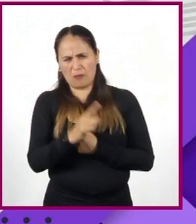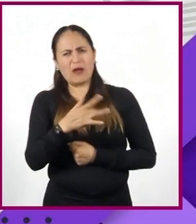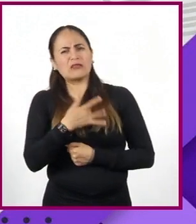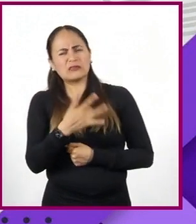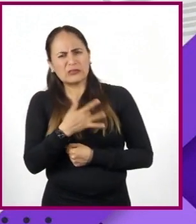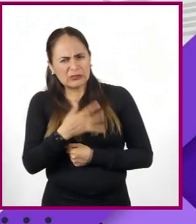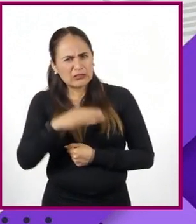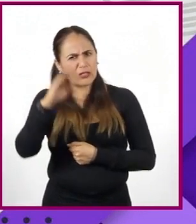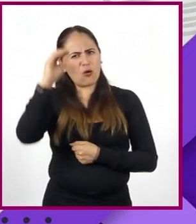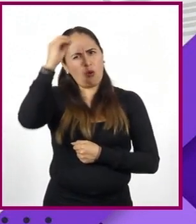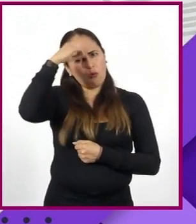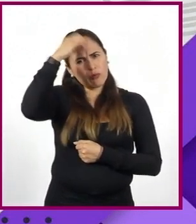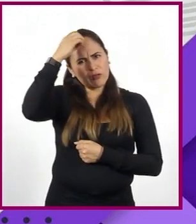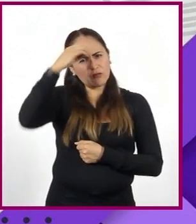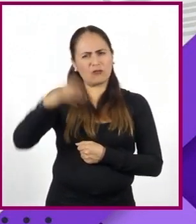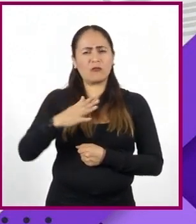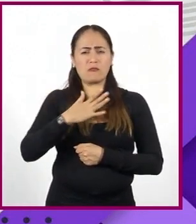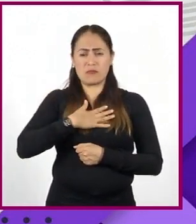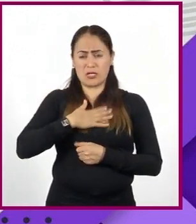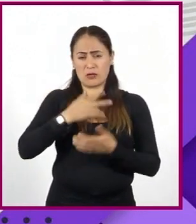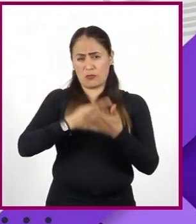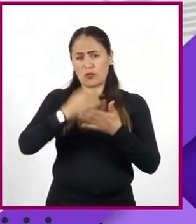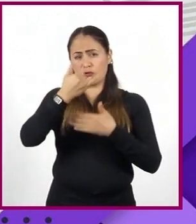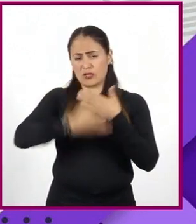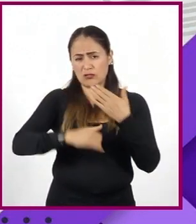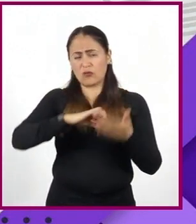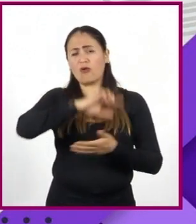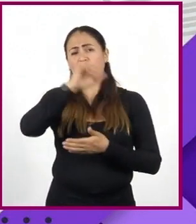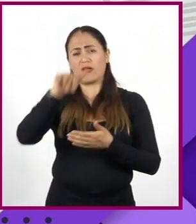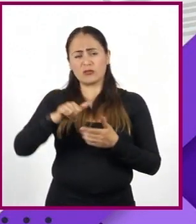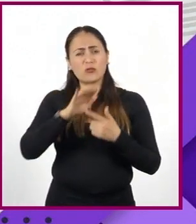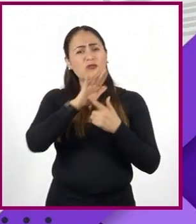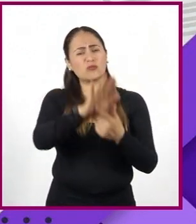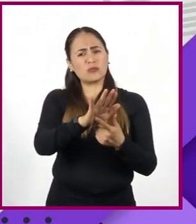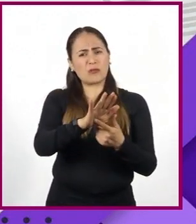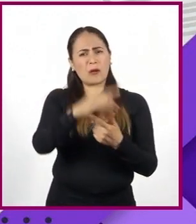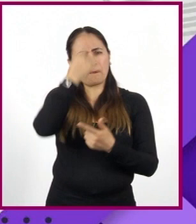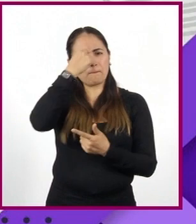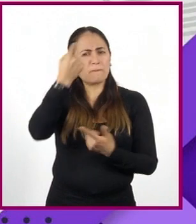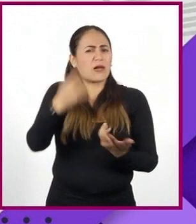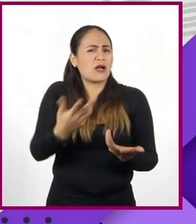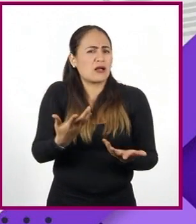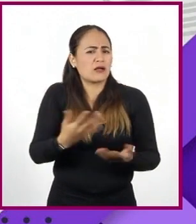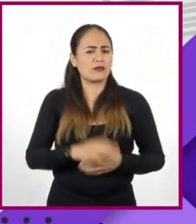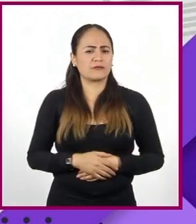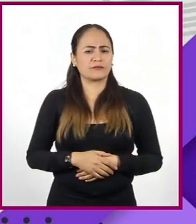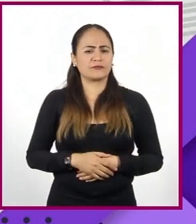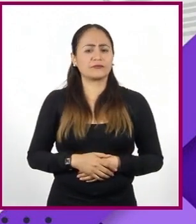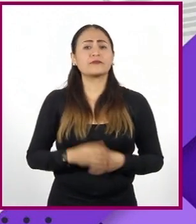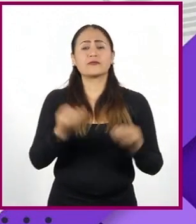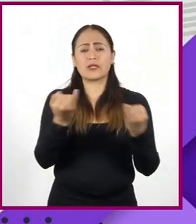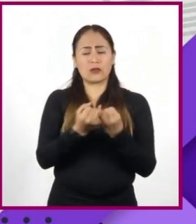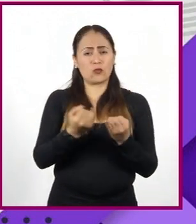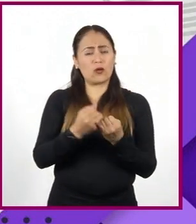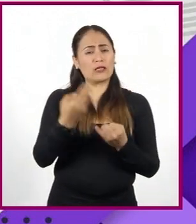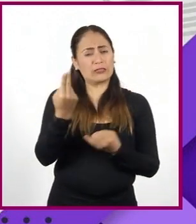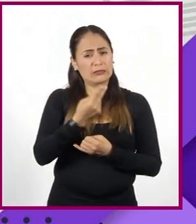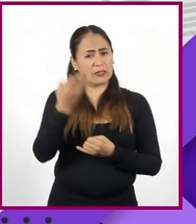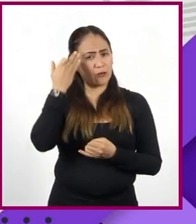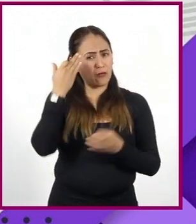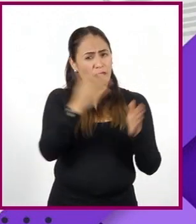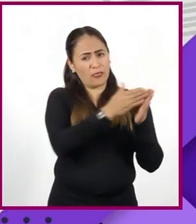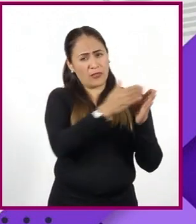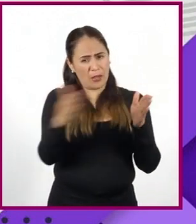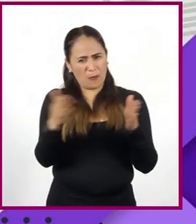espero lograr con mi proyecto? Necesitan reflexionar sobre el alcance de sus acciones y el tiempo que disponen para implementar